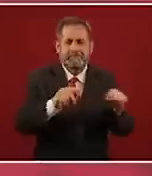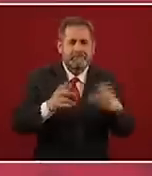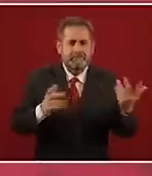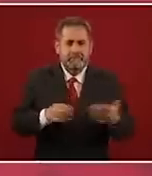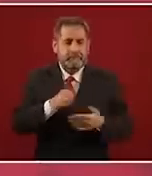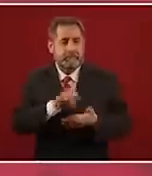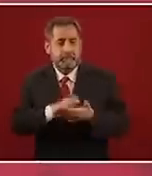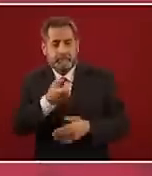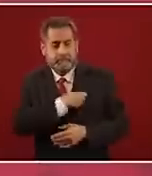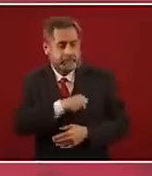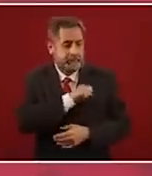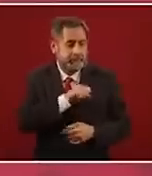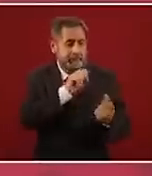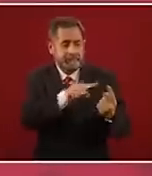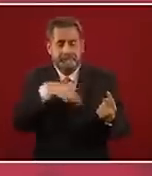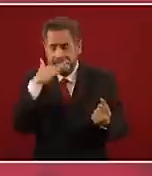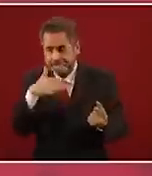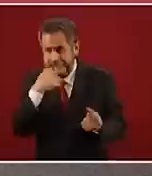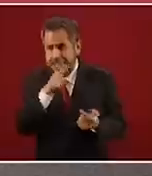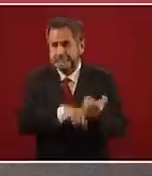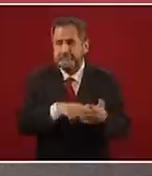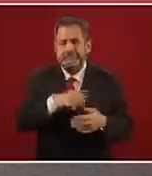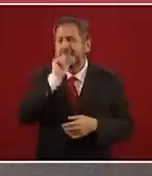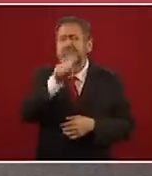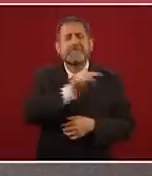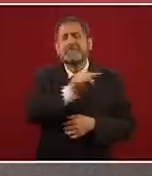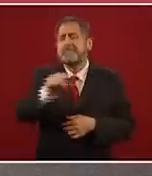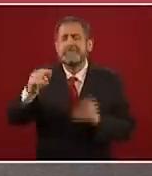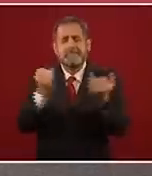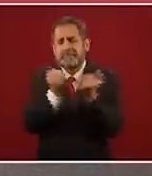Salud. Y así en otros terrenos.